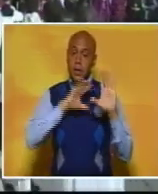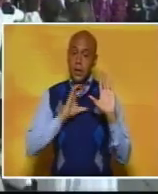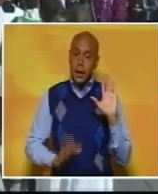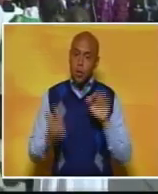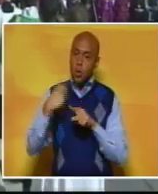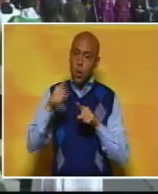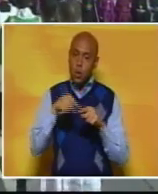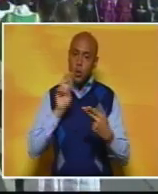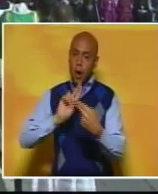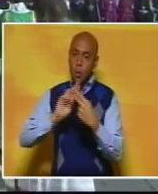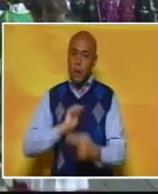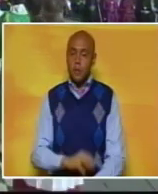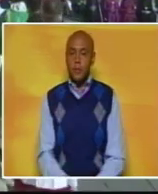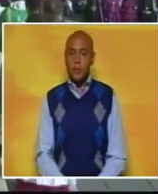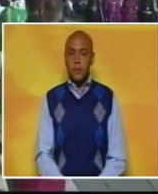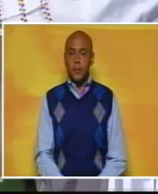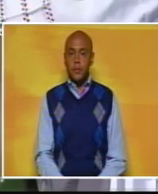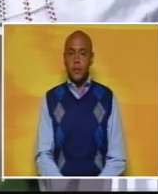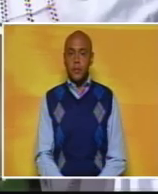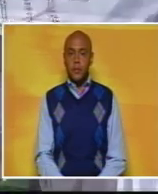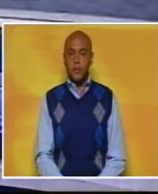otros.